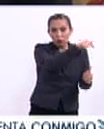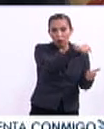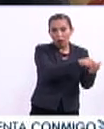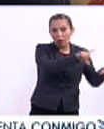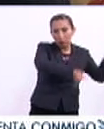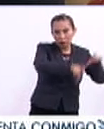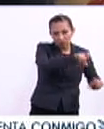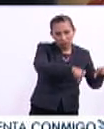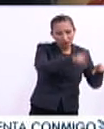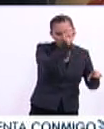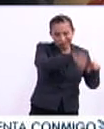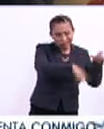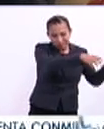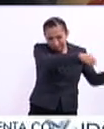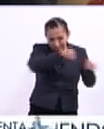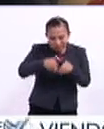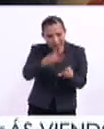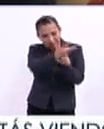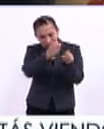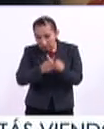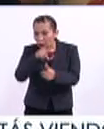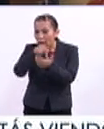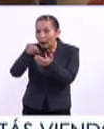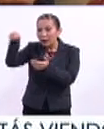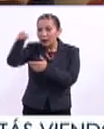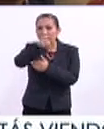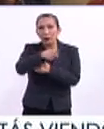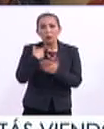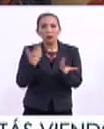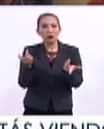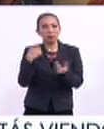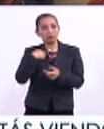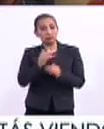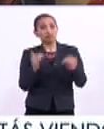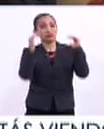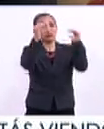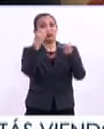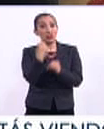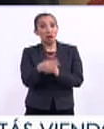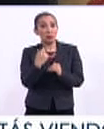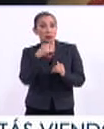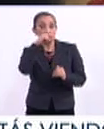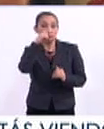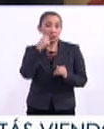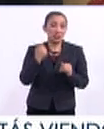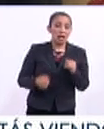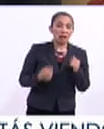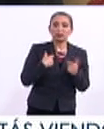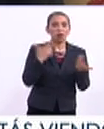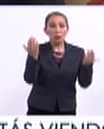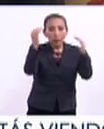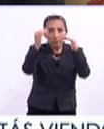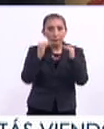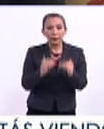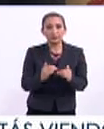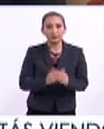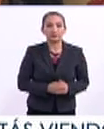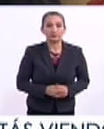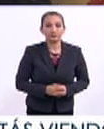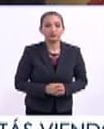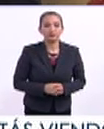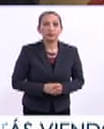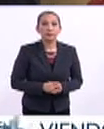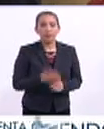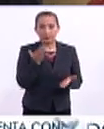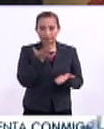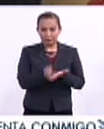conectarlos con público diverso, pues pierden un poco sus credenciales, ¿no? O sea, no se bajan de ese pedestal que mencionas tú. Y